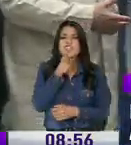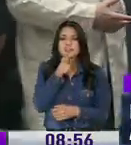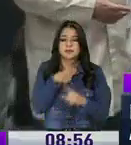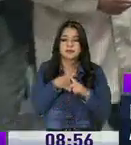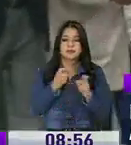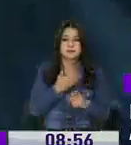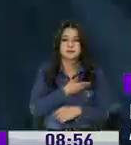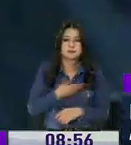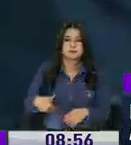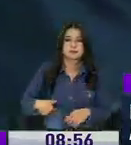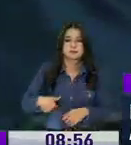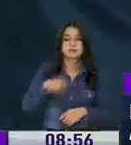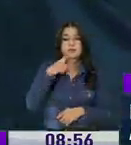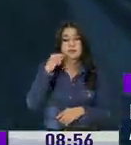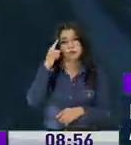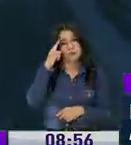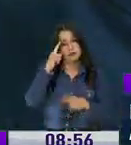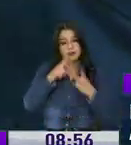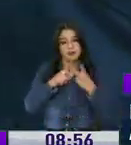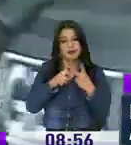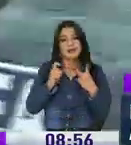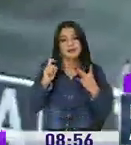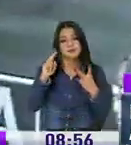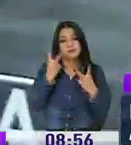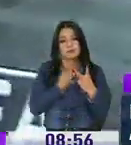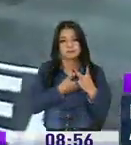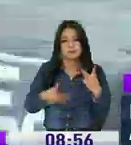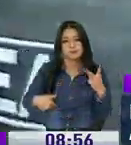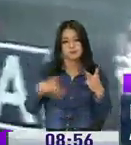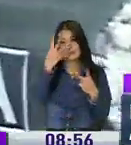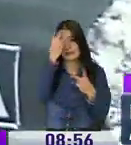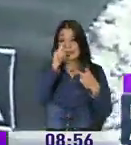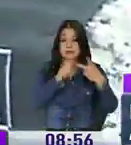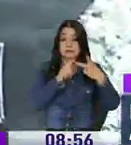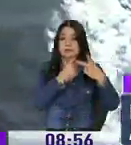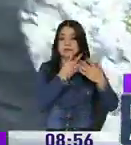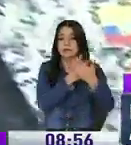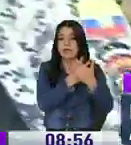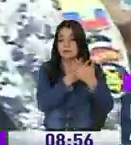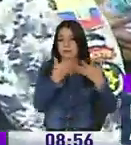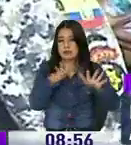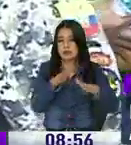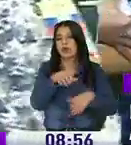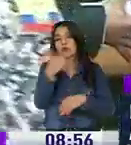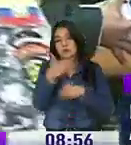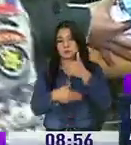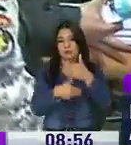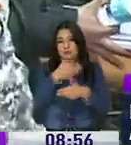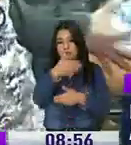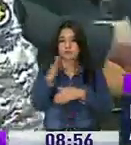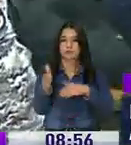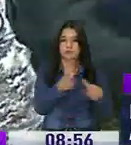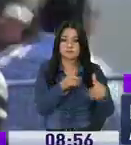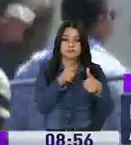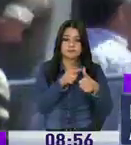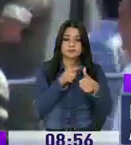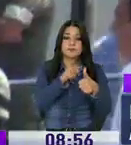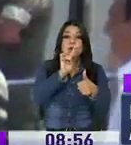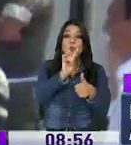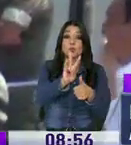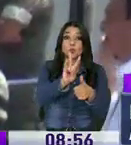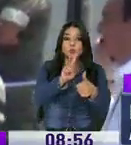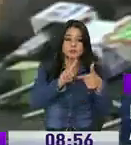exmandatarios Rafael Correa y Jorge Glass, este último actualmente detenido por otros procesos legales, los exministros Walter